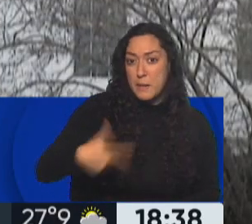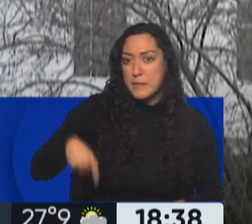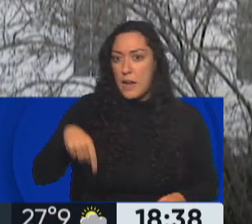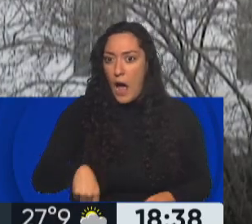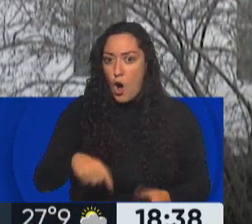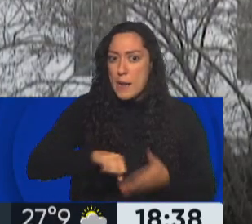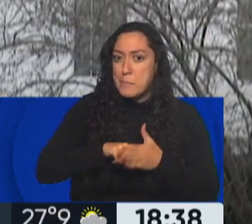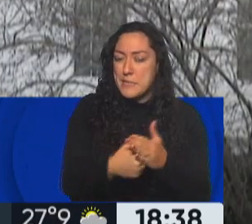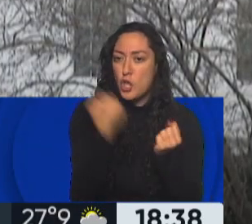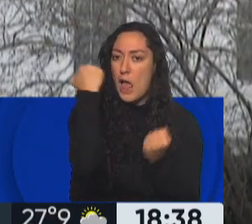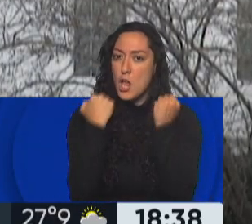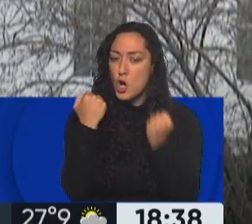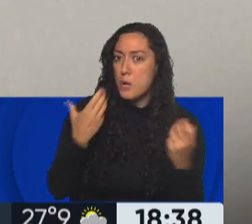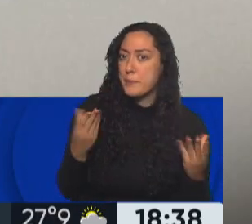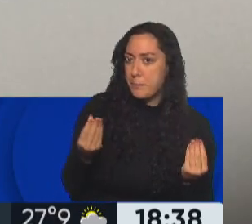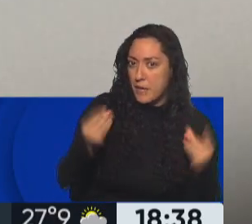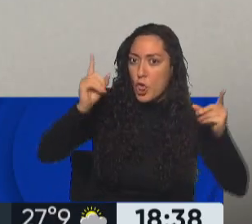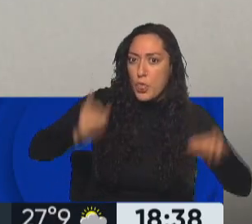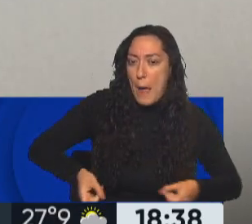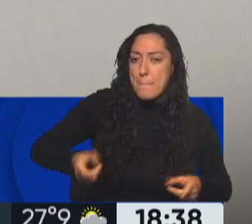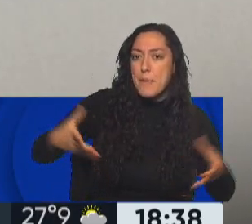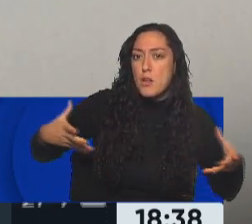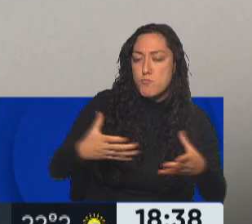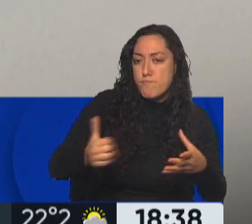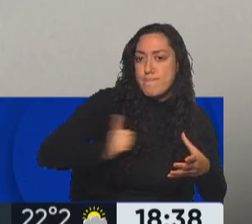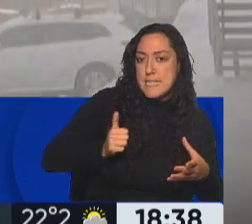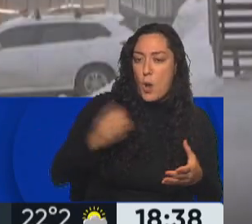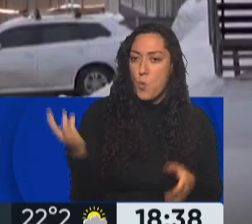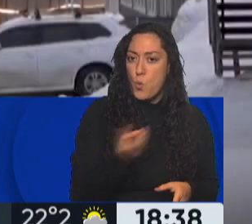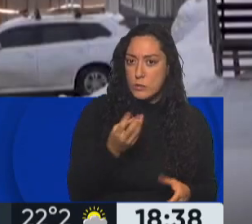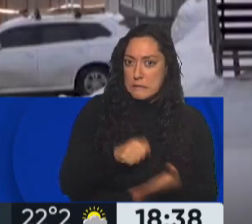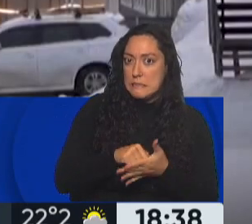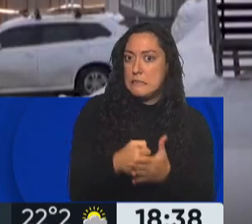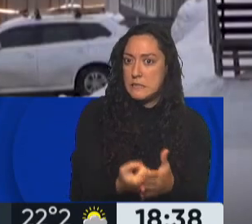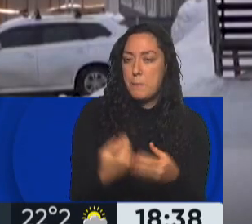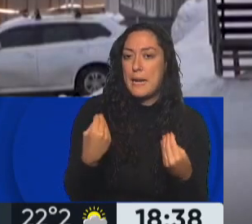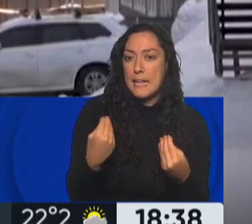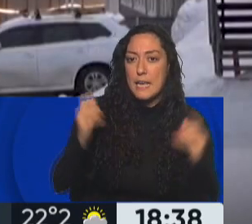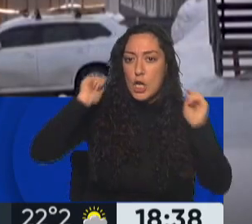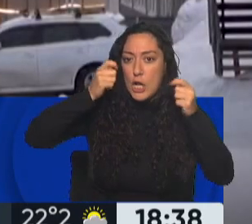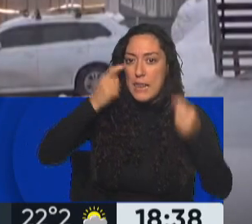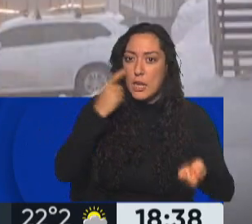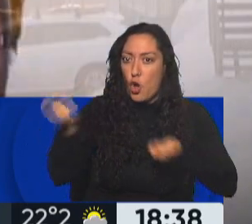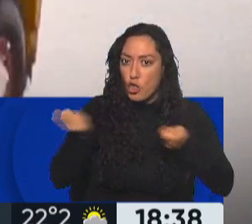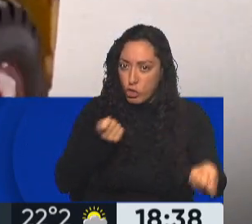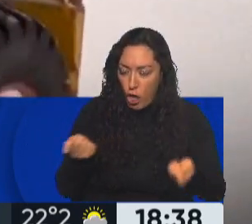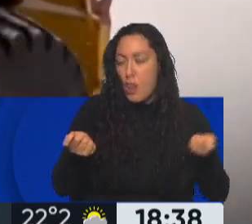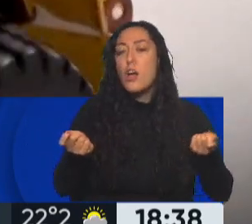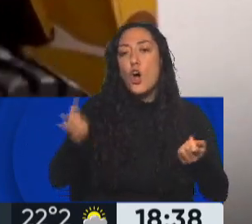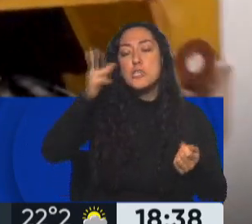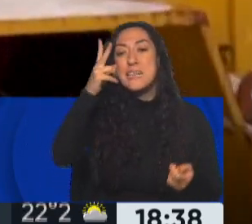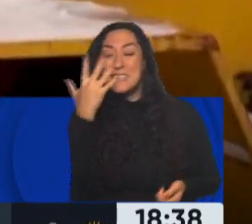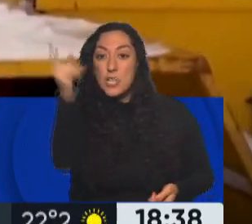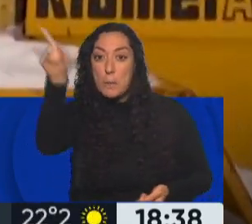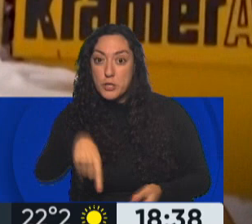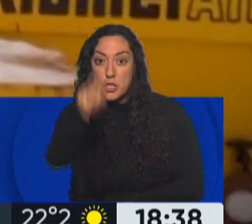uso de presiones económicas e incluso militares por parte de Washington para lograr el control de Groenlandia, donde casi un